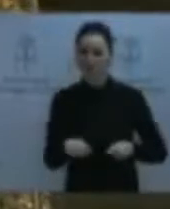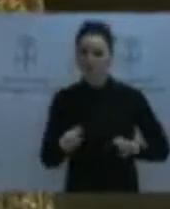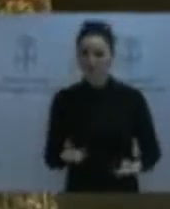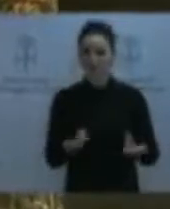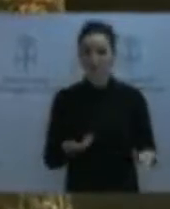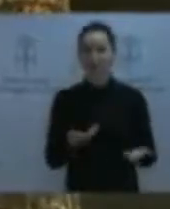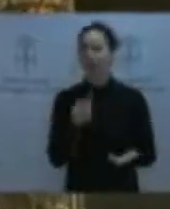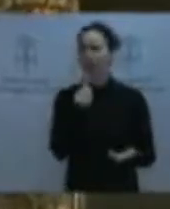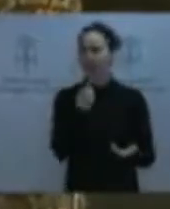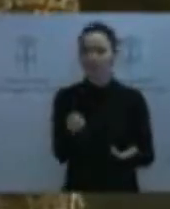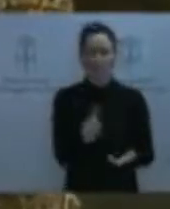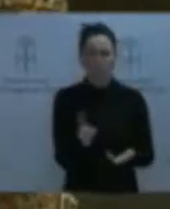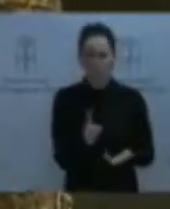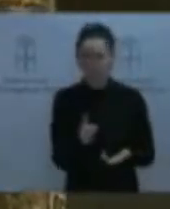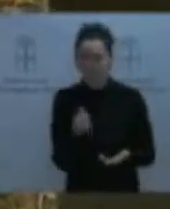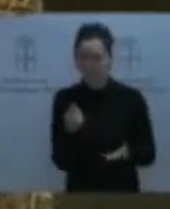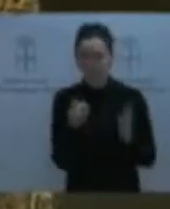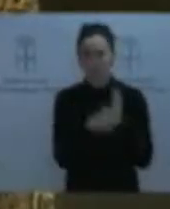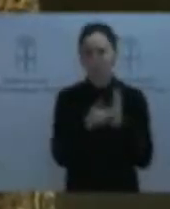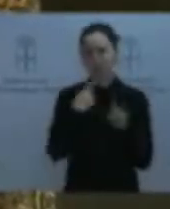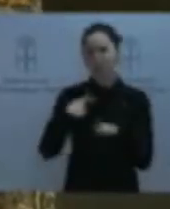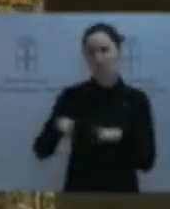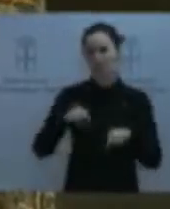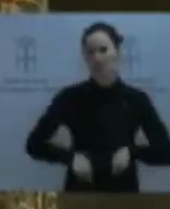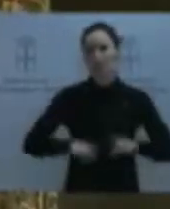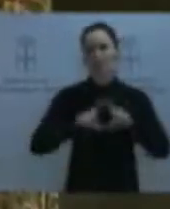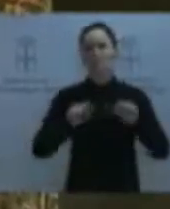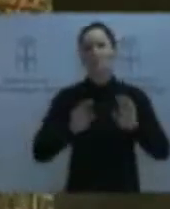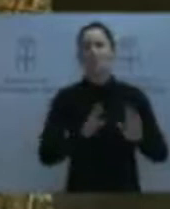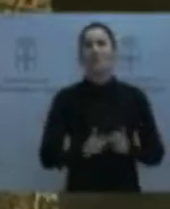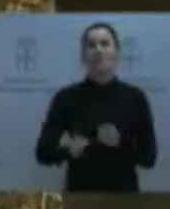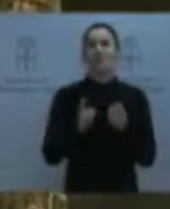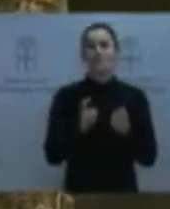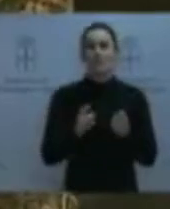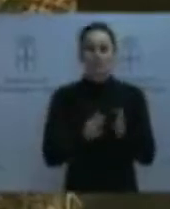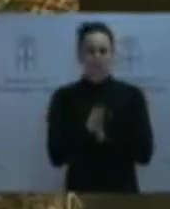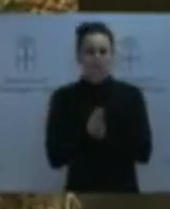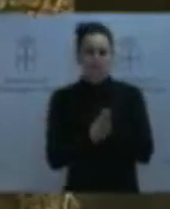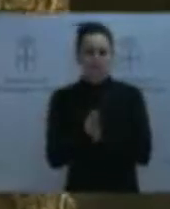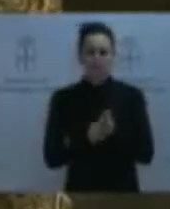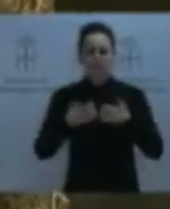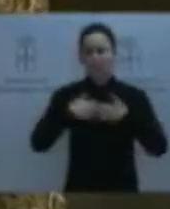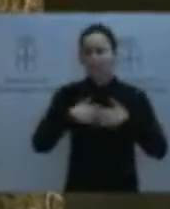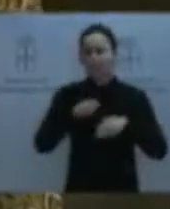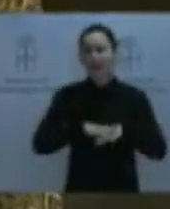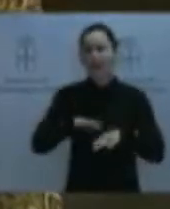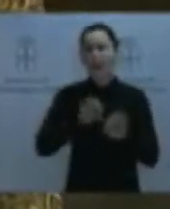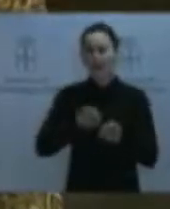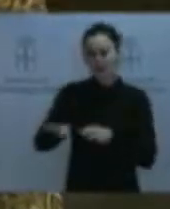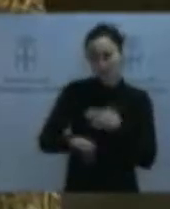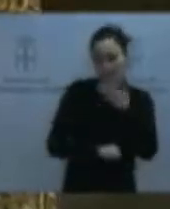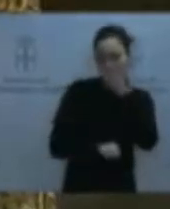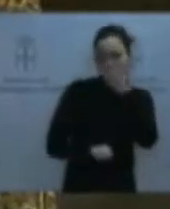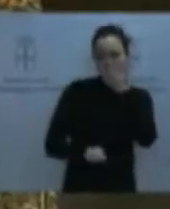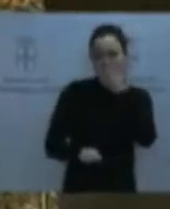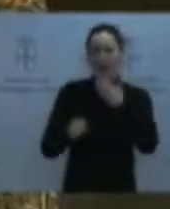en Asturias, pero es necesario incentivar a las industrias para que adquieran estos compromisos y,